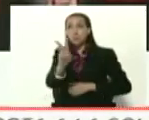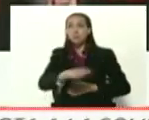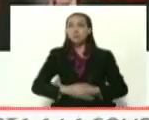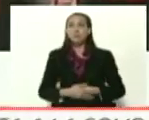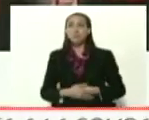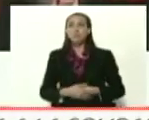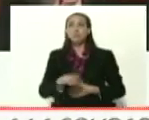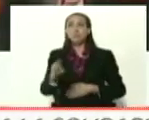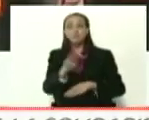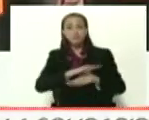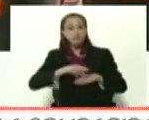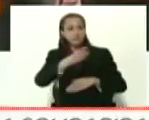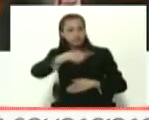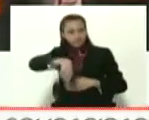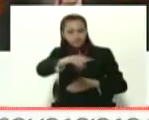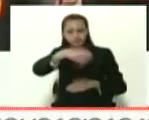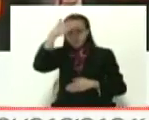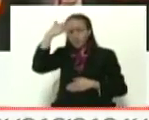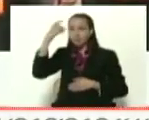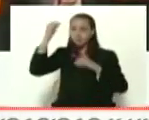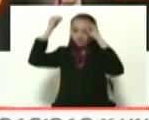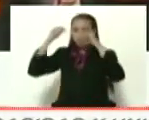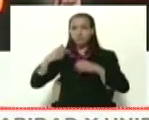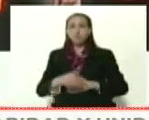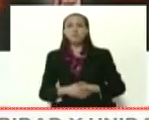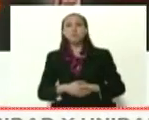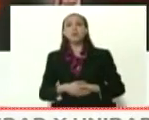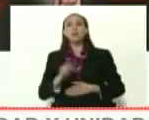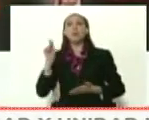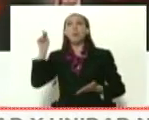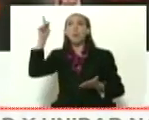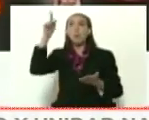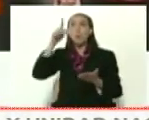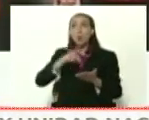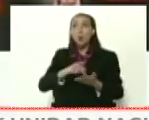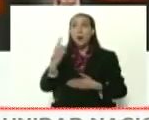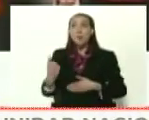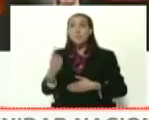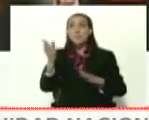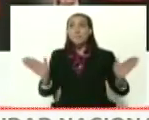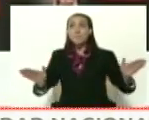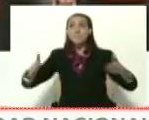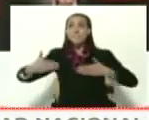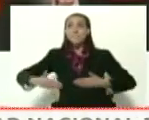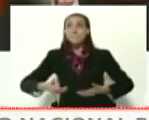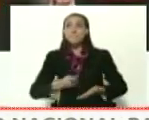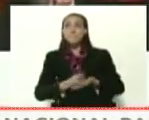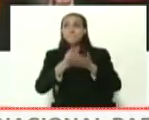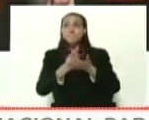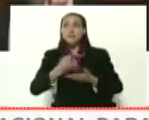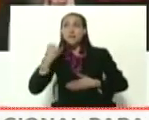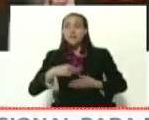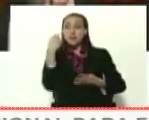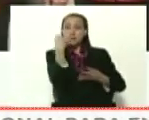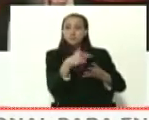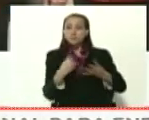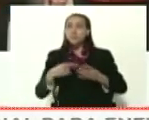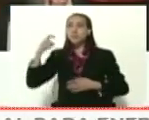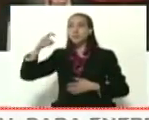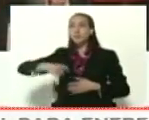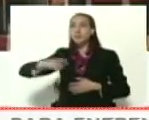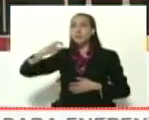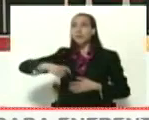excelentísimos ministros y querido embajador. Hoy llega el primer cargamento de kits y